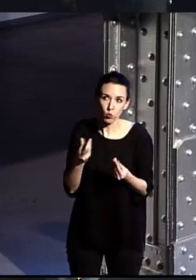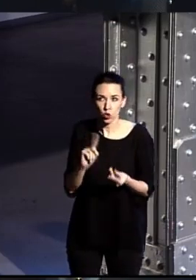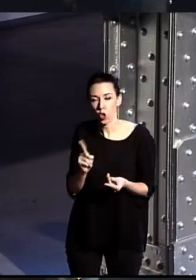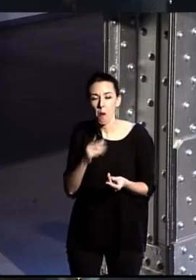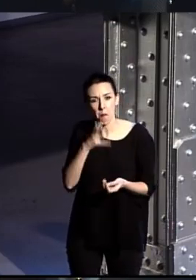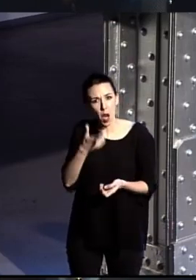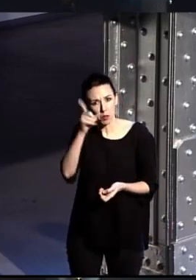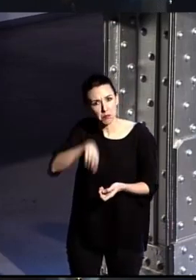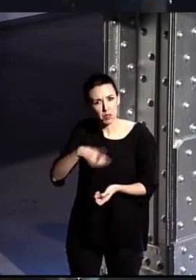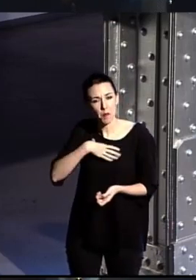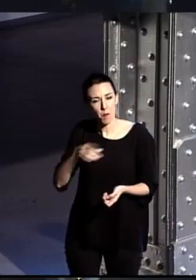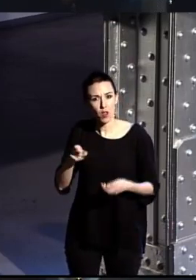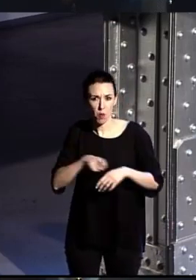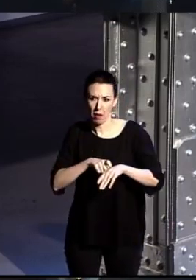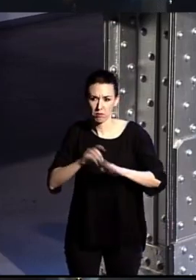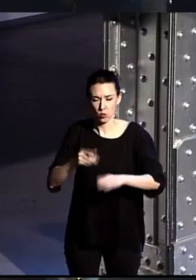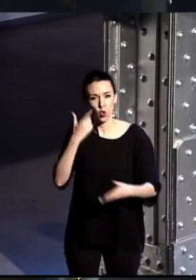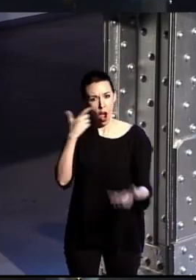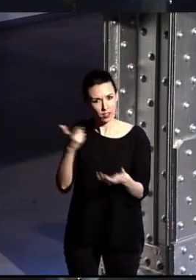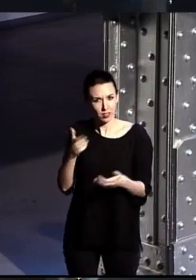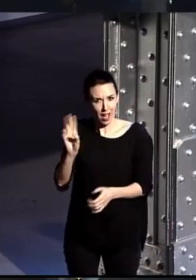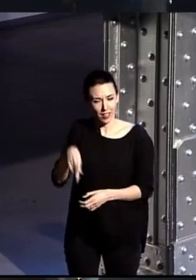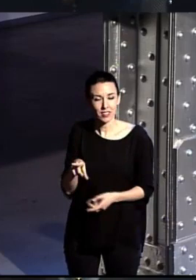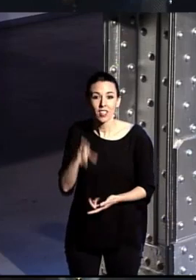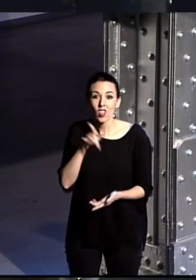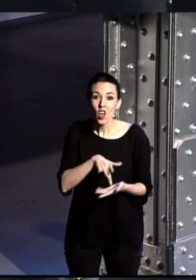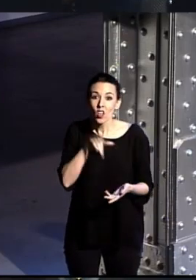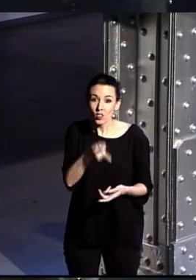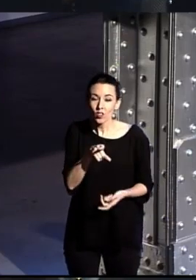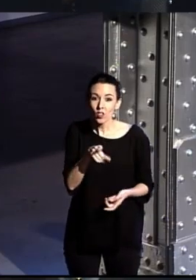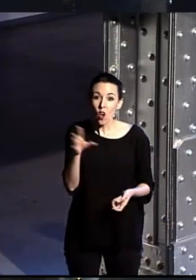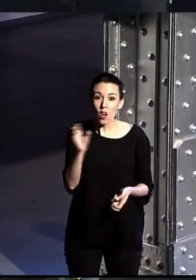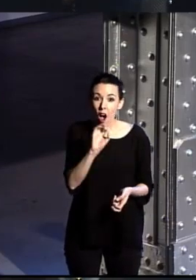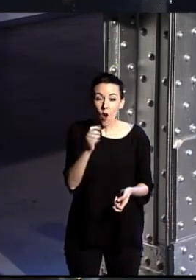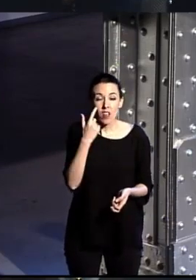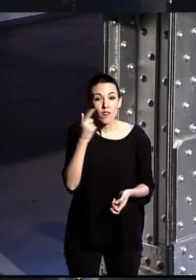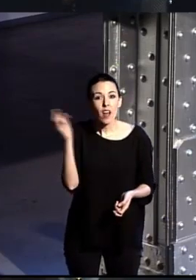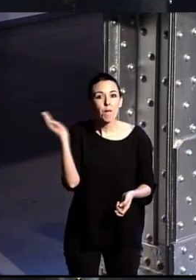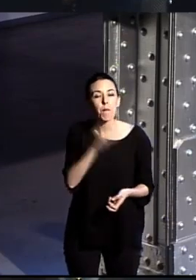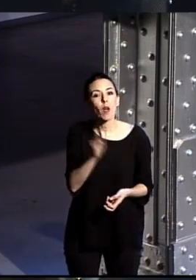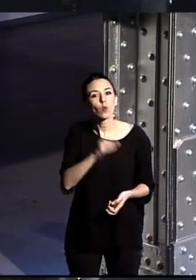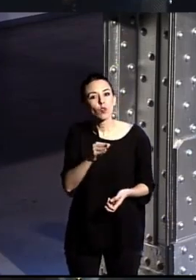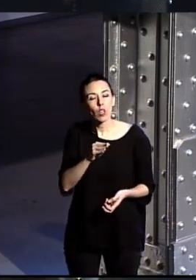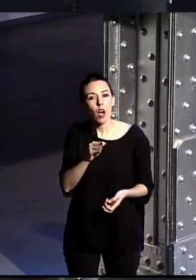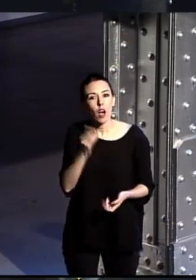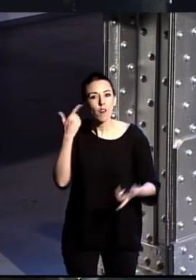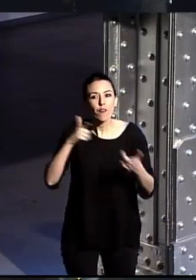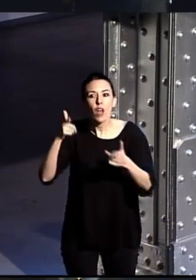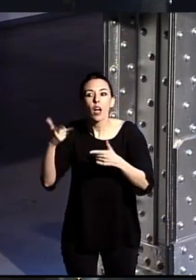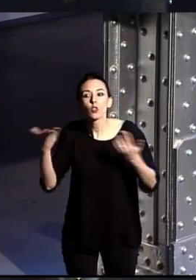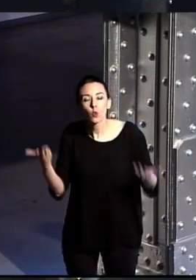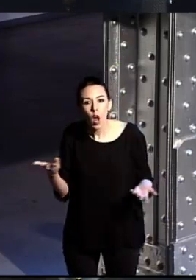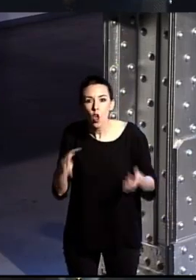pero bueno, tenía su temperamento claramente artista. Y cuando este personaje es preguntado por los viajes que ha